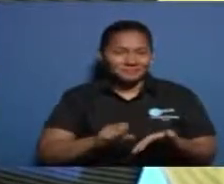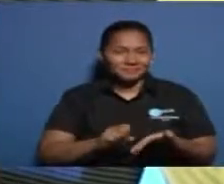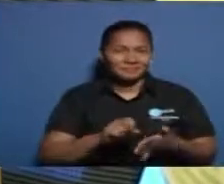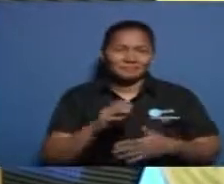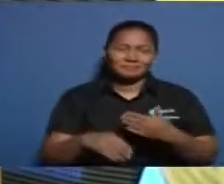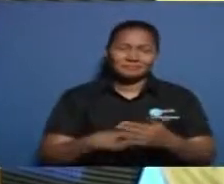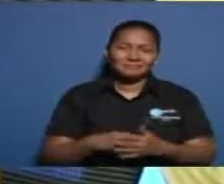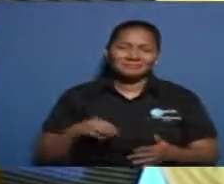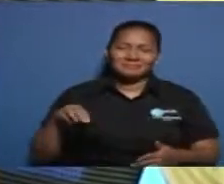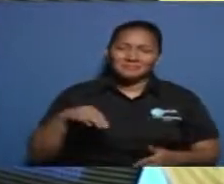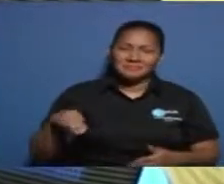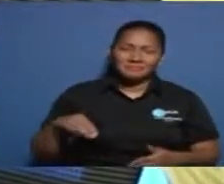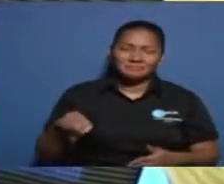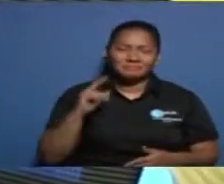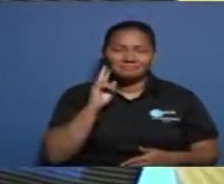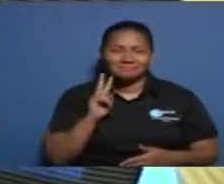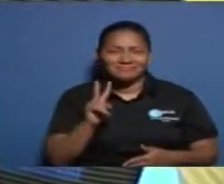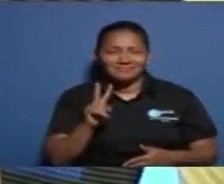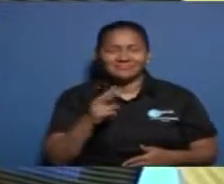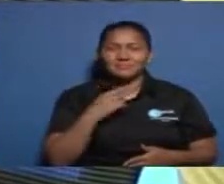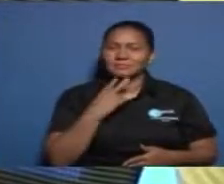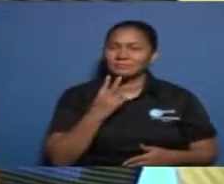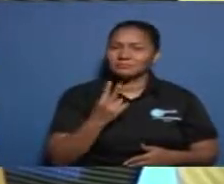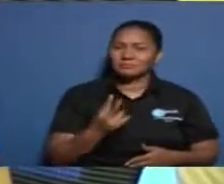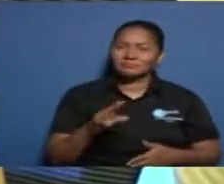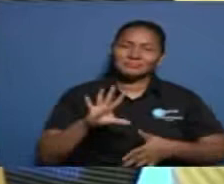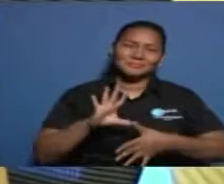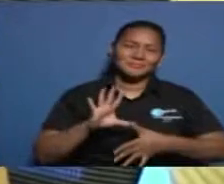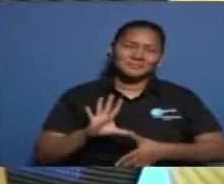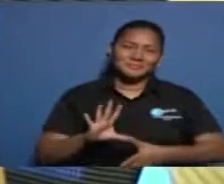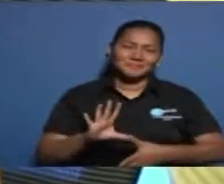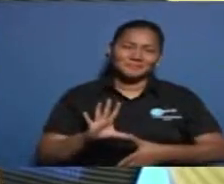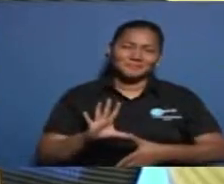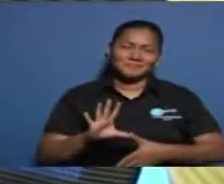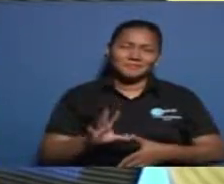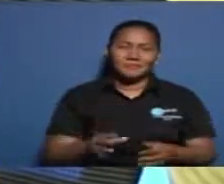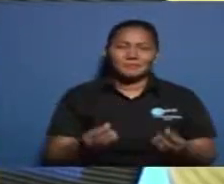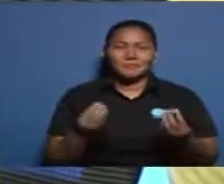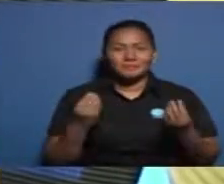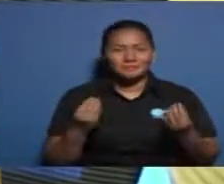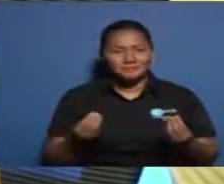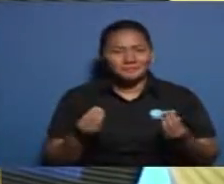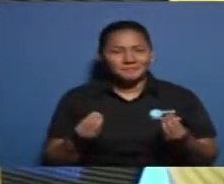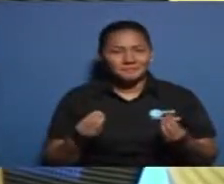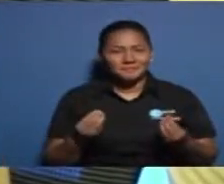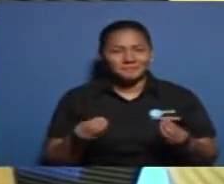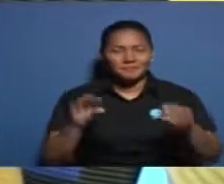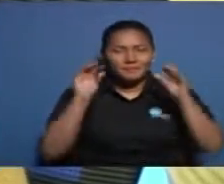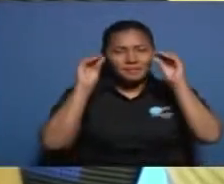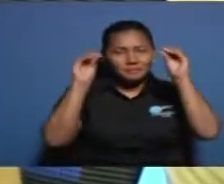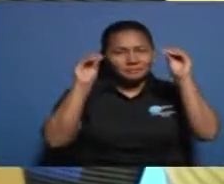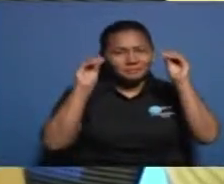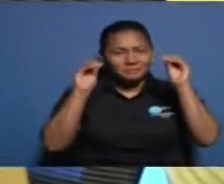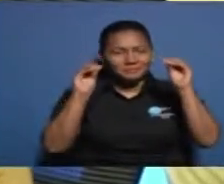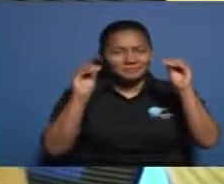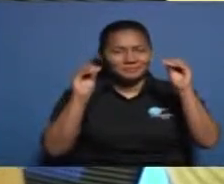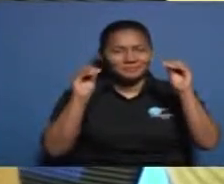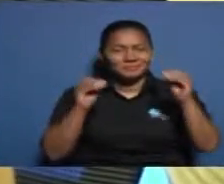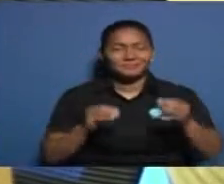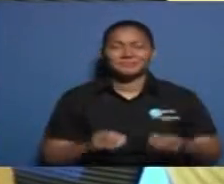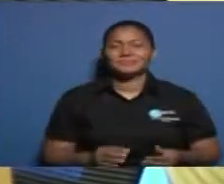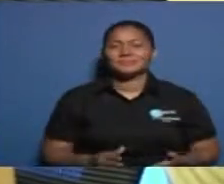sintonizan la voz de la y que les gusta el programa porque sea mucha ausencia y es precisamente eso es lo con q de las dar docencia dar